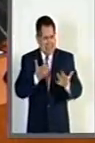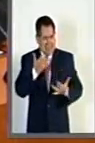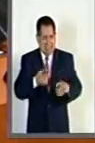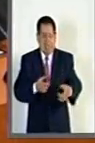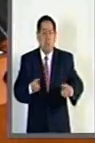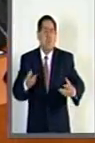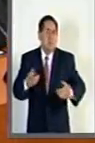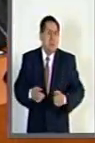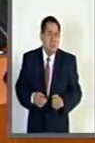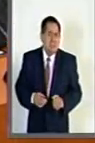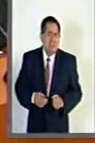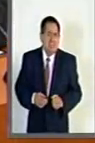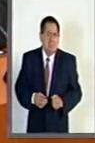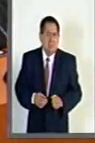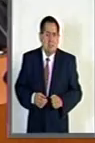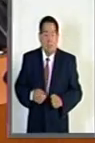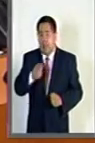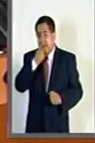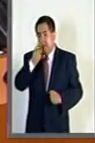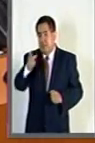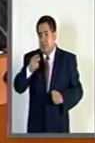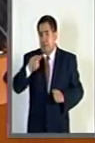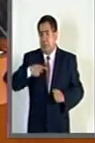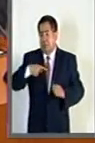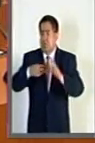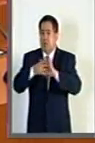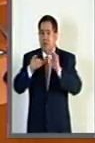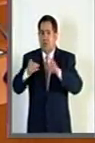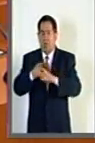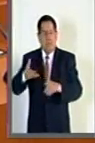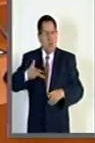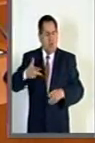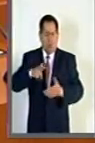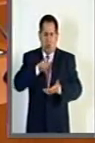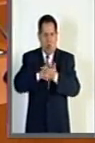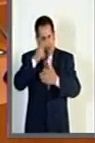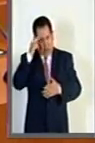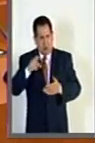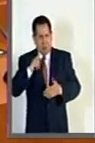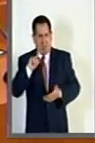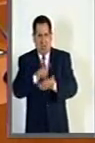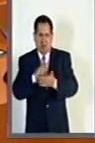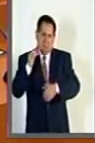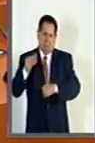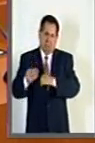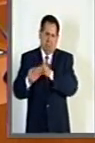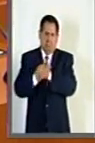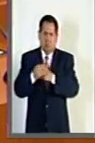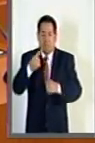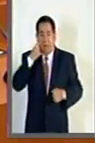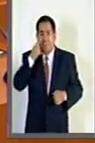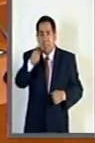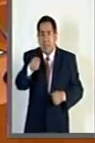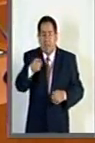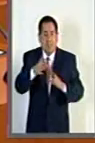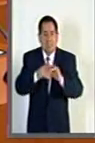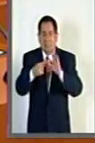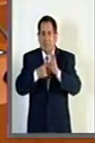Se dice que la autoridad actuó conforme derecho y aquí vemos de manera